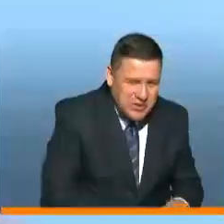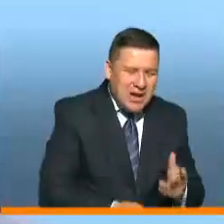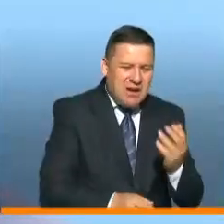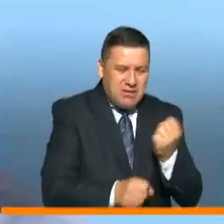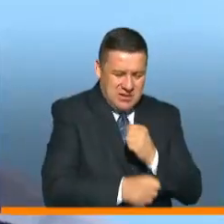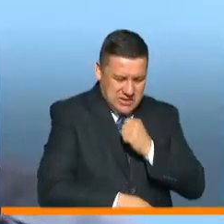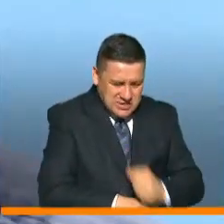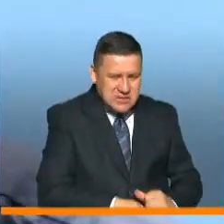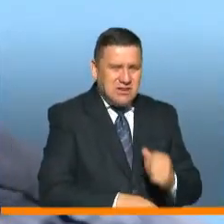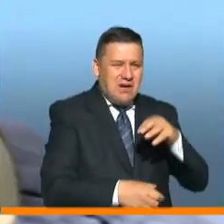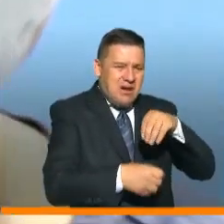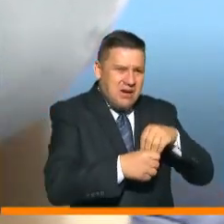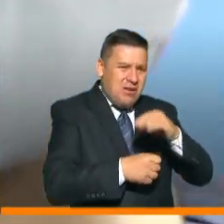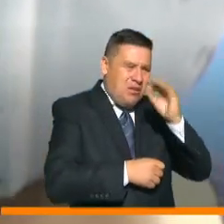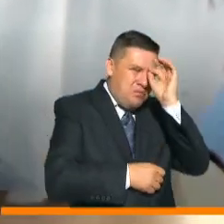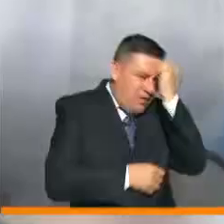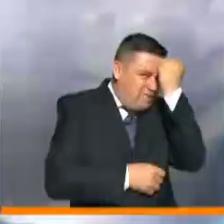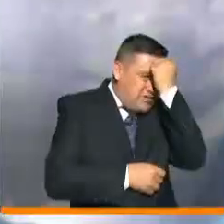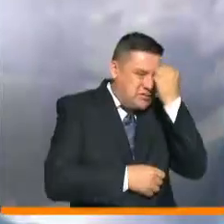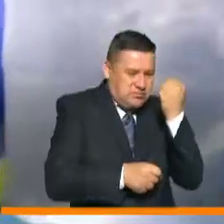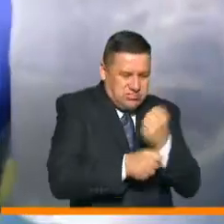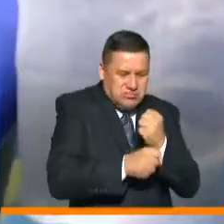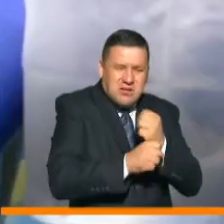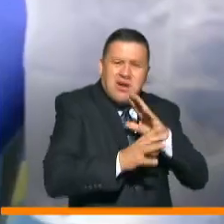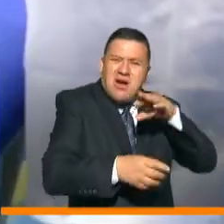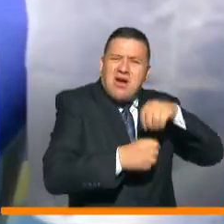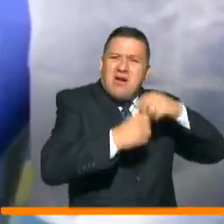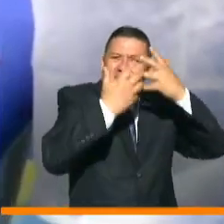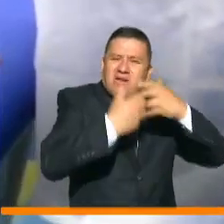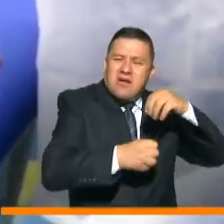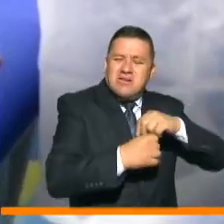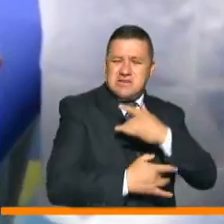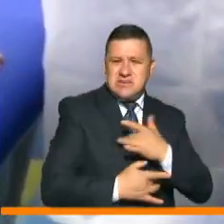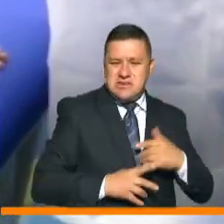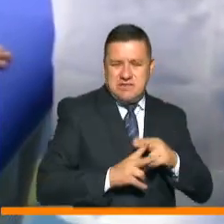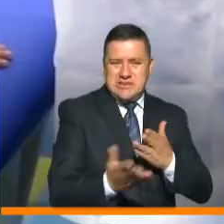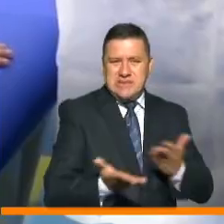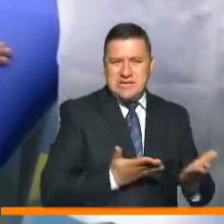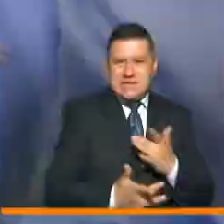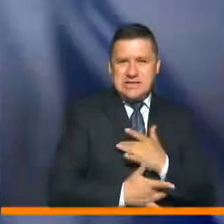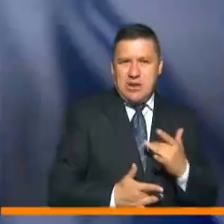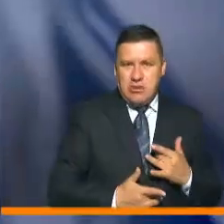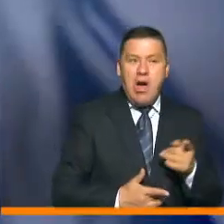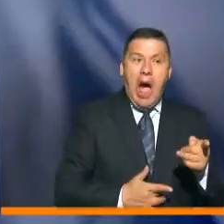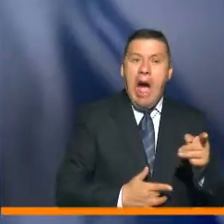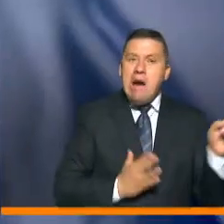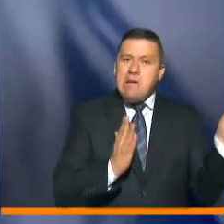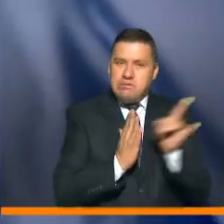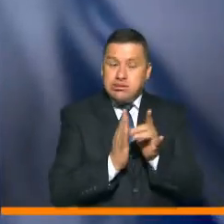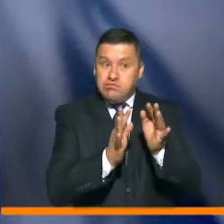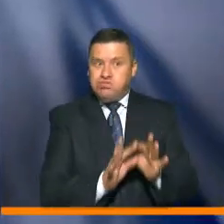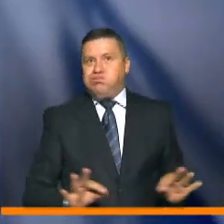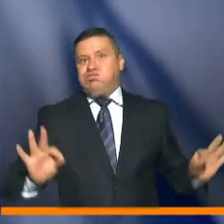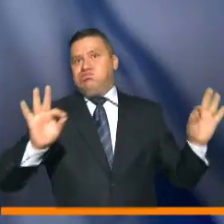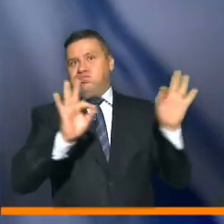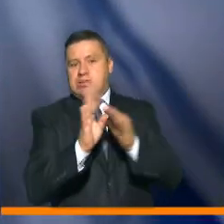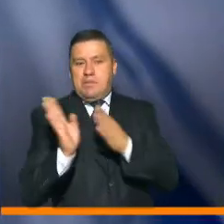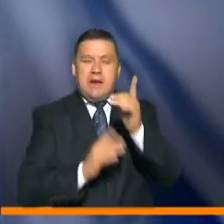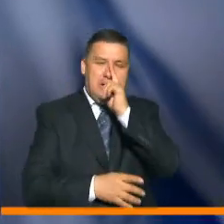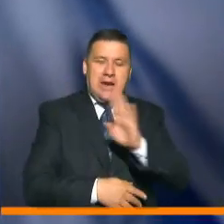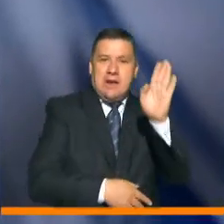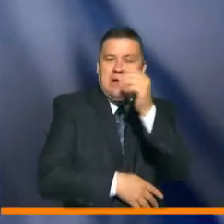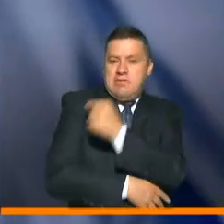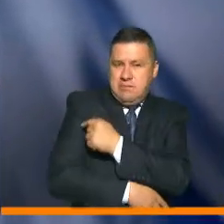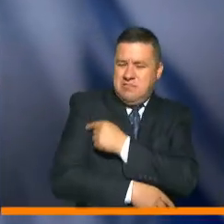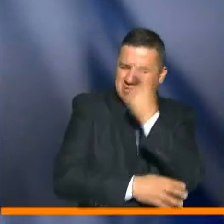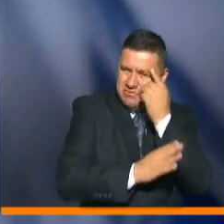salud, internos, residentes y docentes que desempeñen sus funciones en prestación de servicios de salud y su priorización en el Plan Nacional de